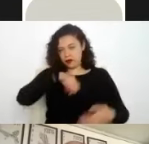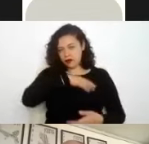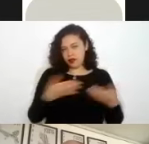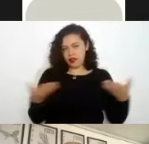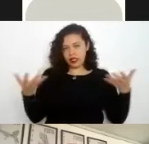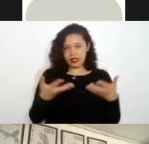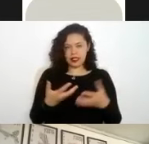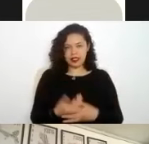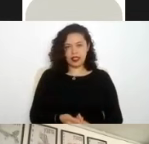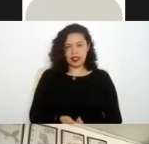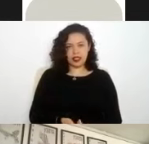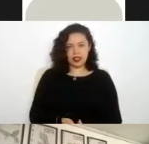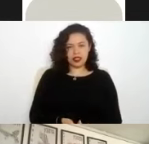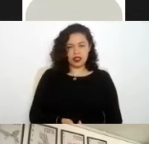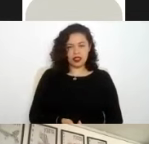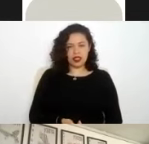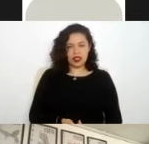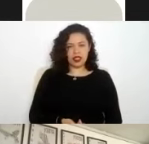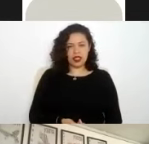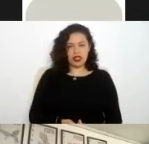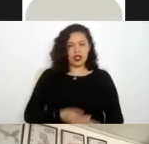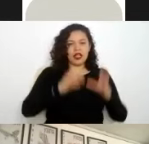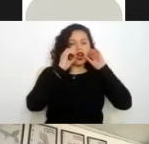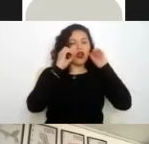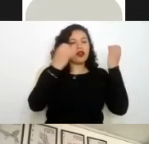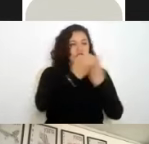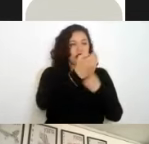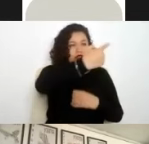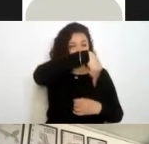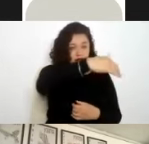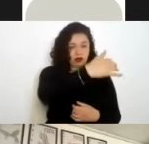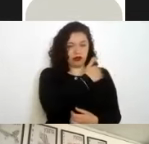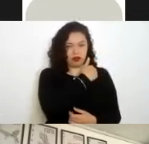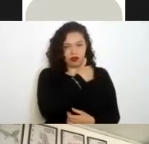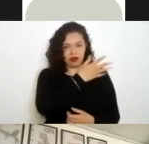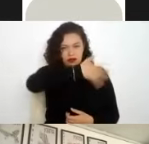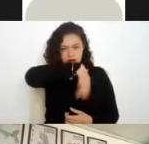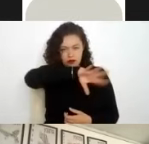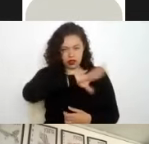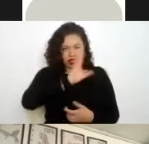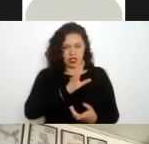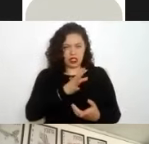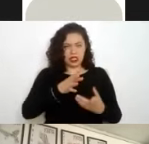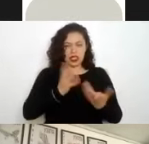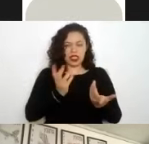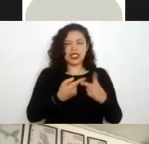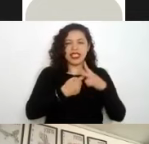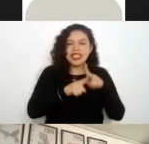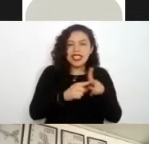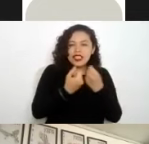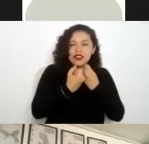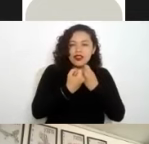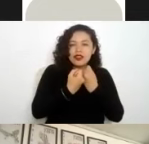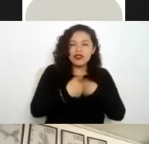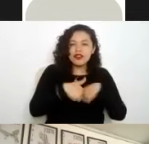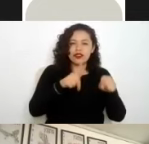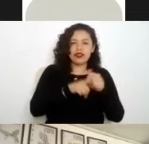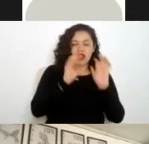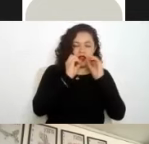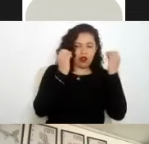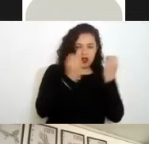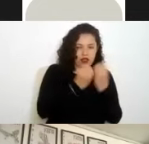la hicimos porque nos buscó una organización, bueno, es un emprendimiento social, todavía no son organización ellos, que también les voy a explicar esa